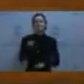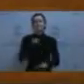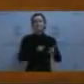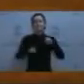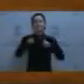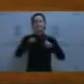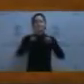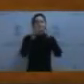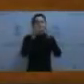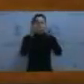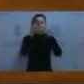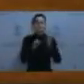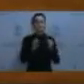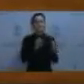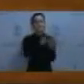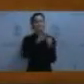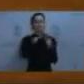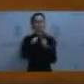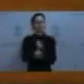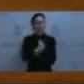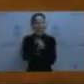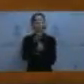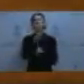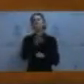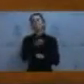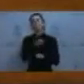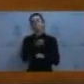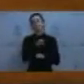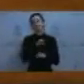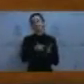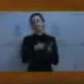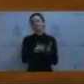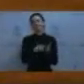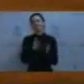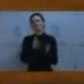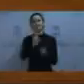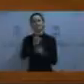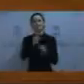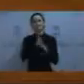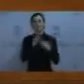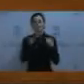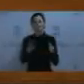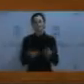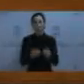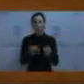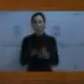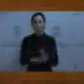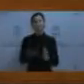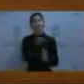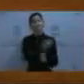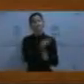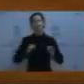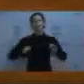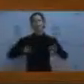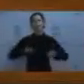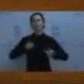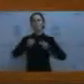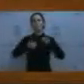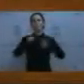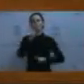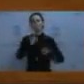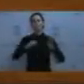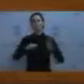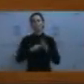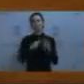con los que se enfrentan día a día. Esperemos que ese proyecto se presente en este Parlamento antes del inicio del próximo periodo